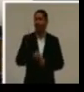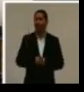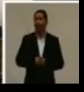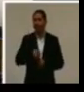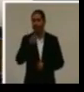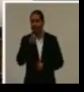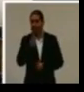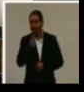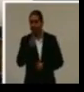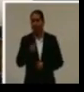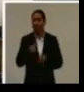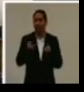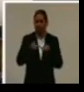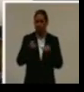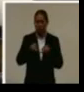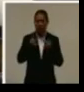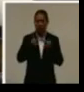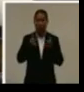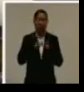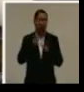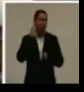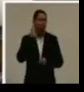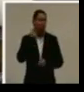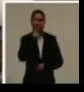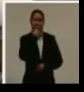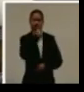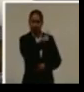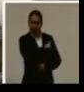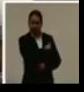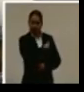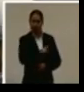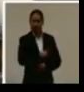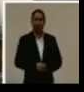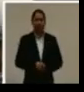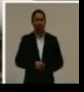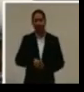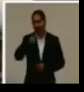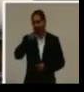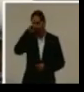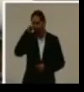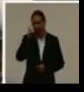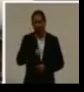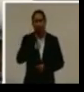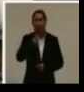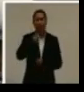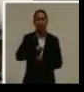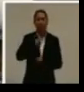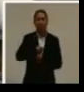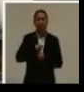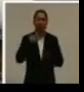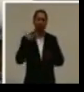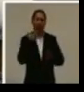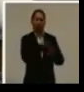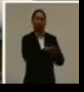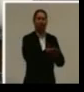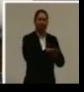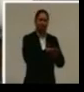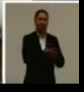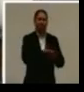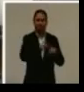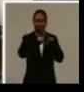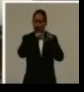Revolución Democrática también hicimos la denuncia correspondiente. Lamentablemente es el primer violentador que está en ese